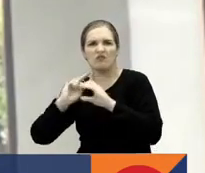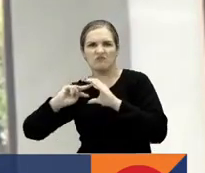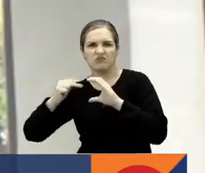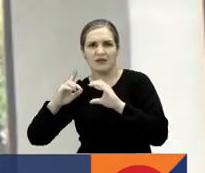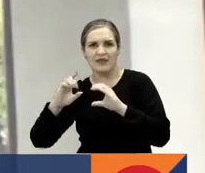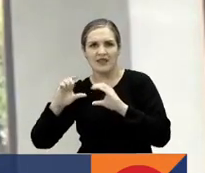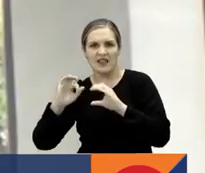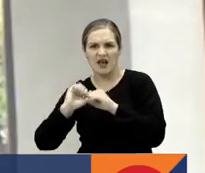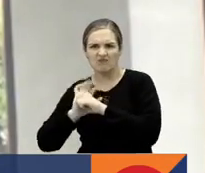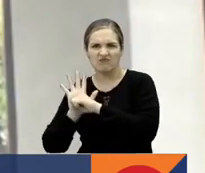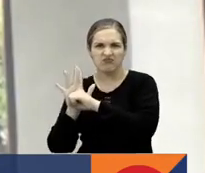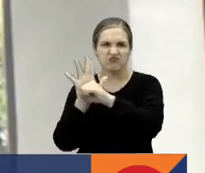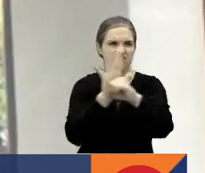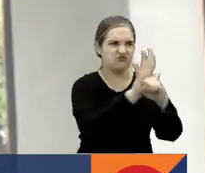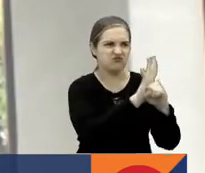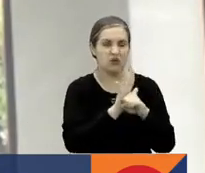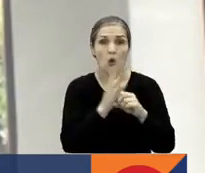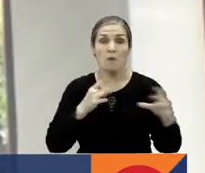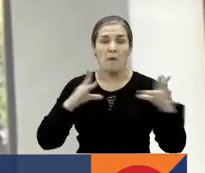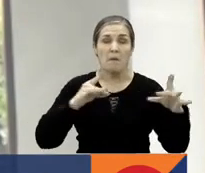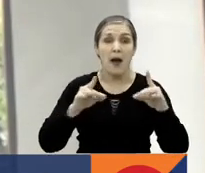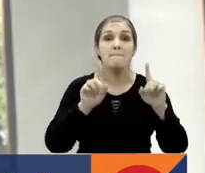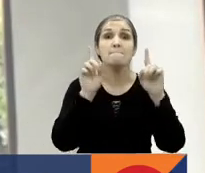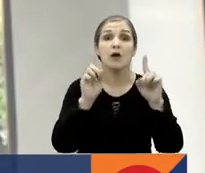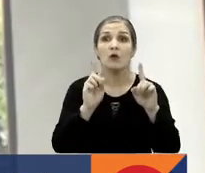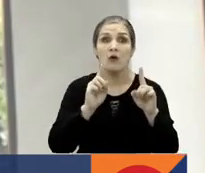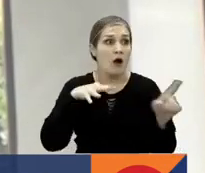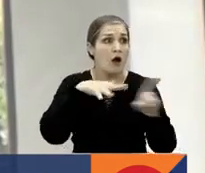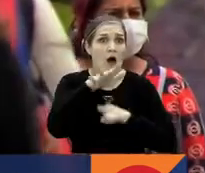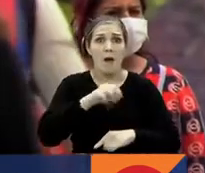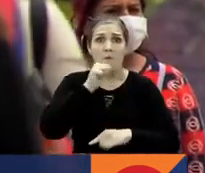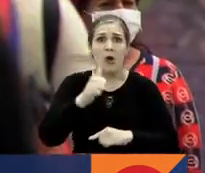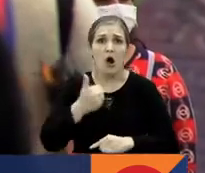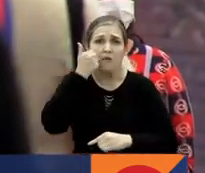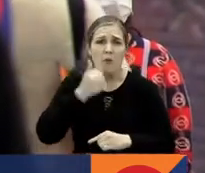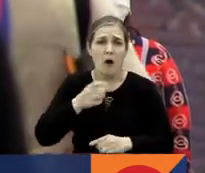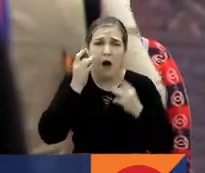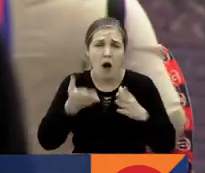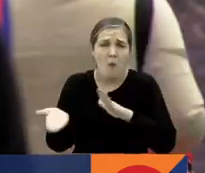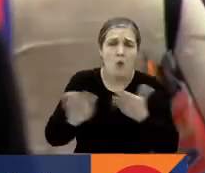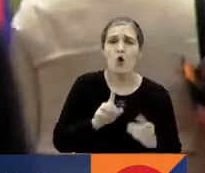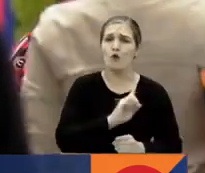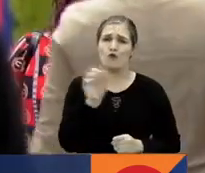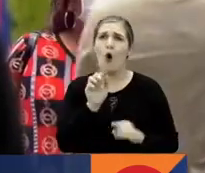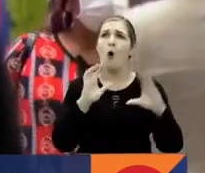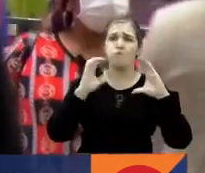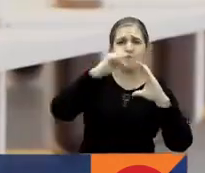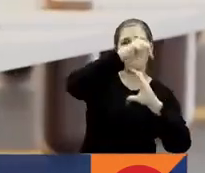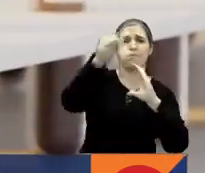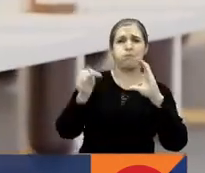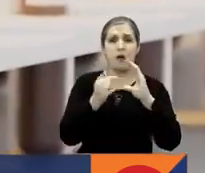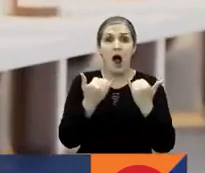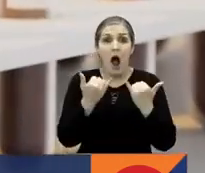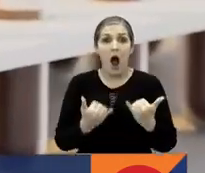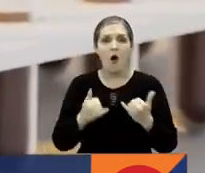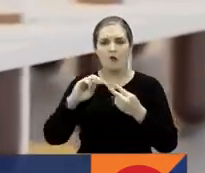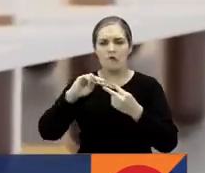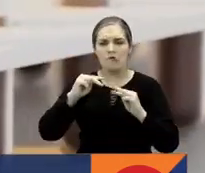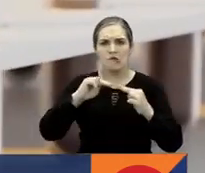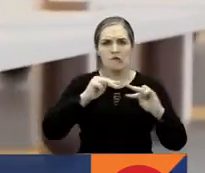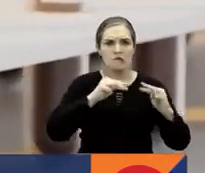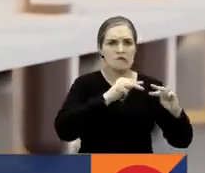mayor letalidad. Hoy se encuentra en 105 países en el mundo. En Colombia circulan hasta la fecha 61 linajes o variantes